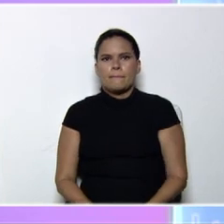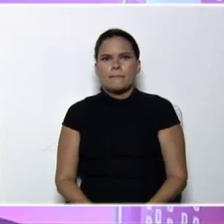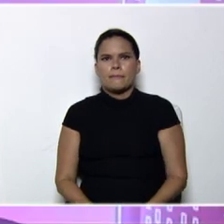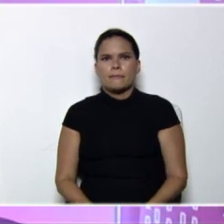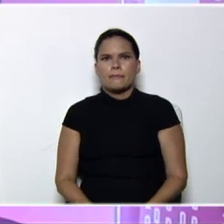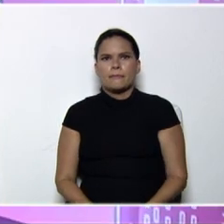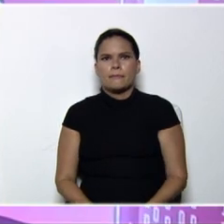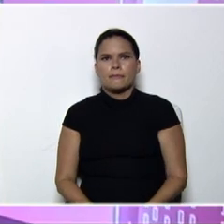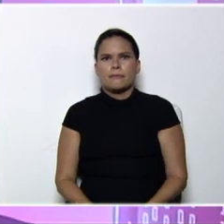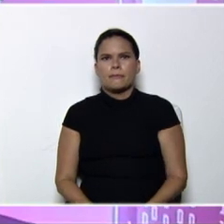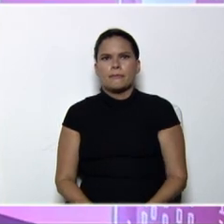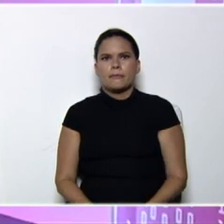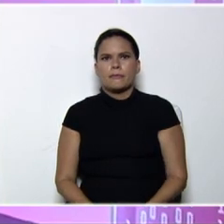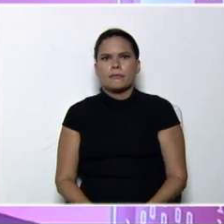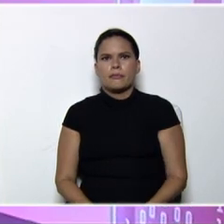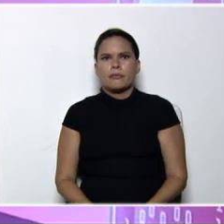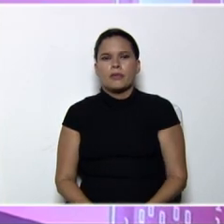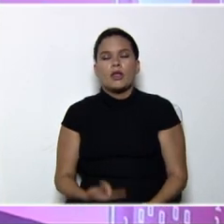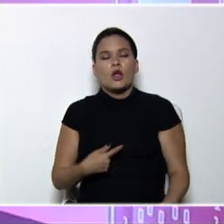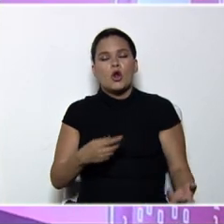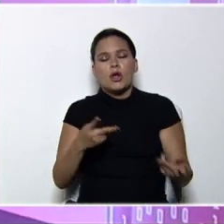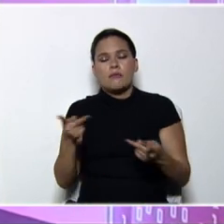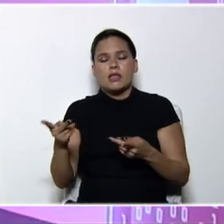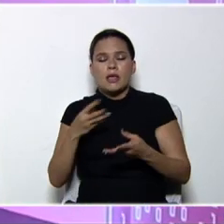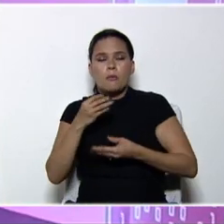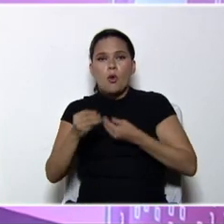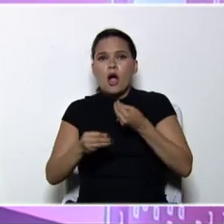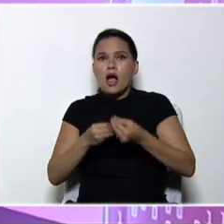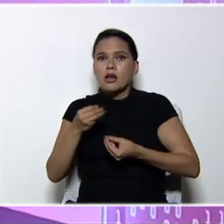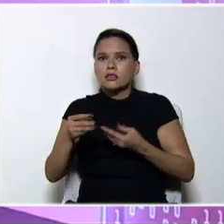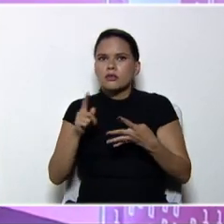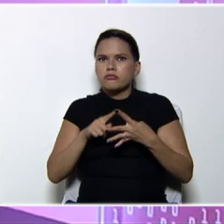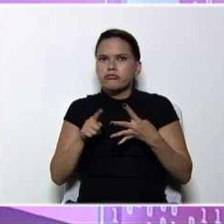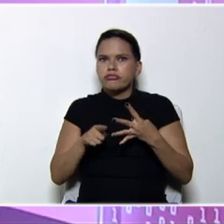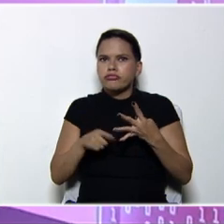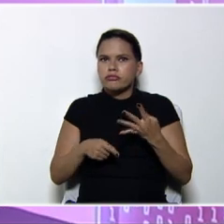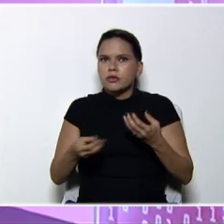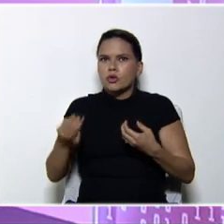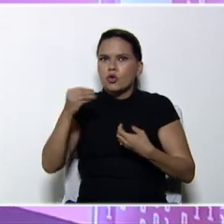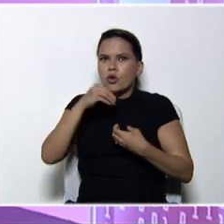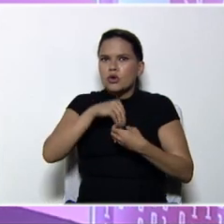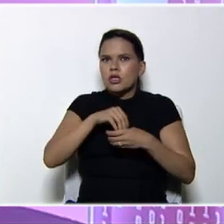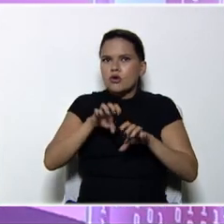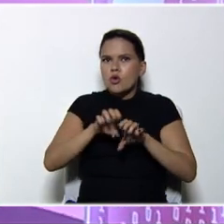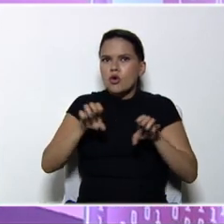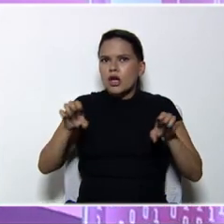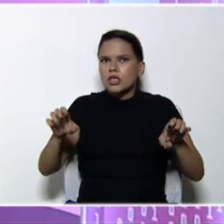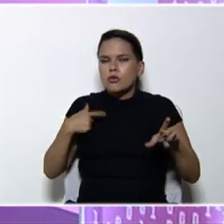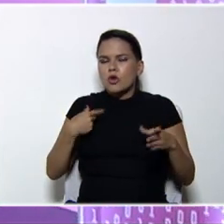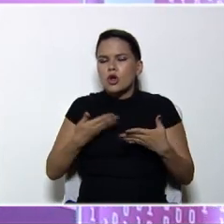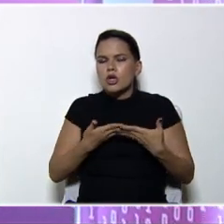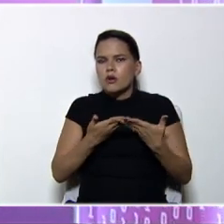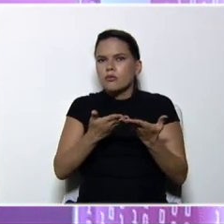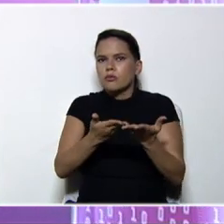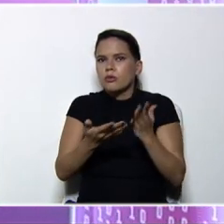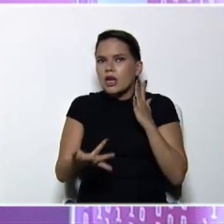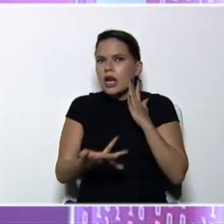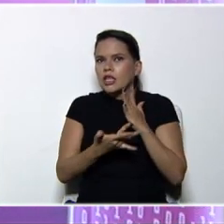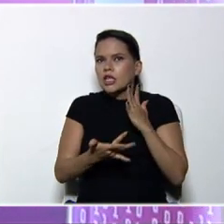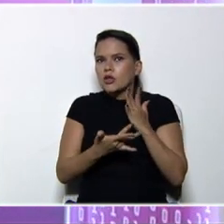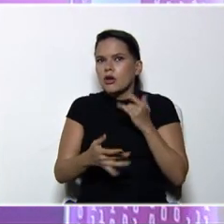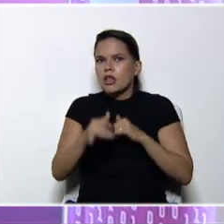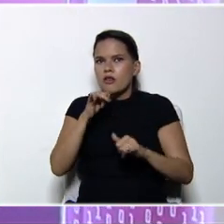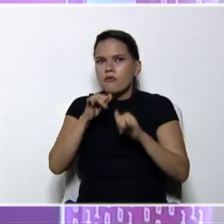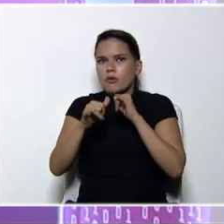herramientastic.fundavit.gov.be. Los invitamos a crear material de contenido educativo desde la perspectiva que nos ofrecen las tecnologías de la